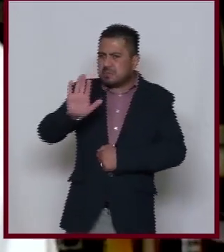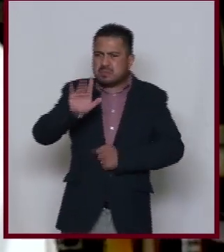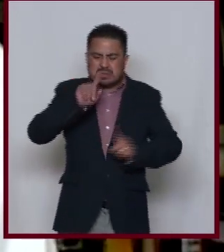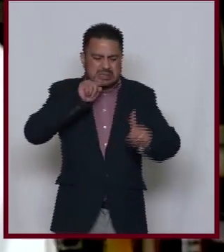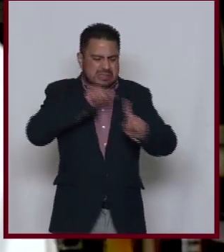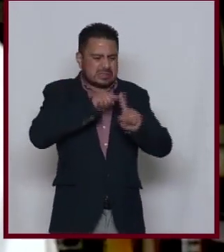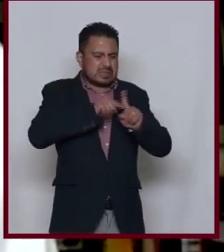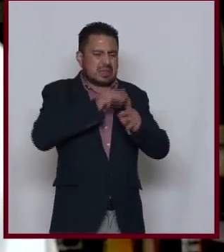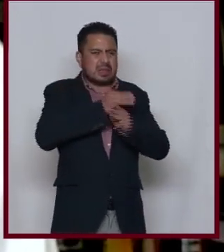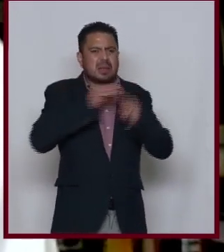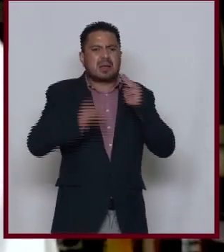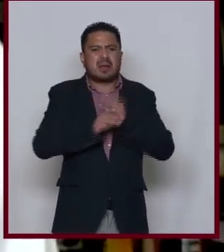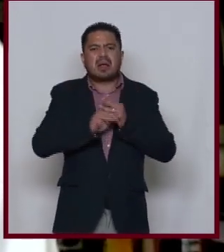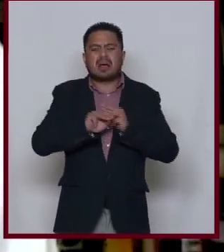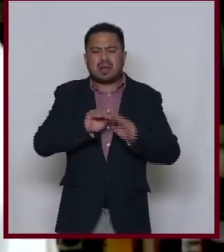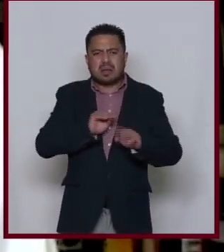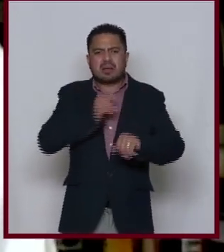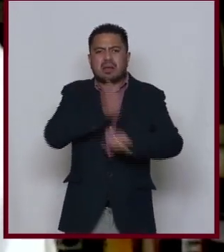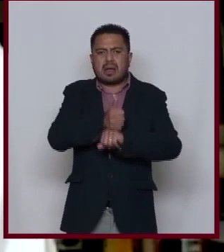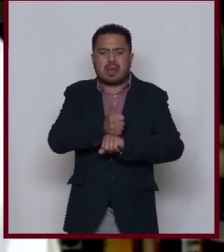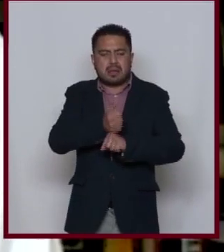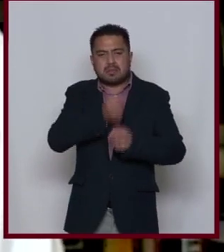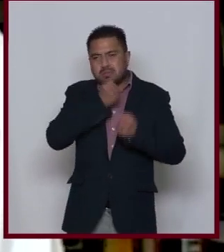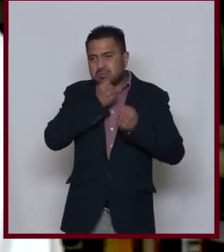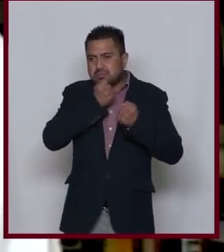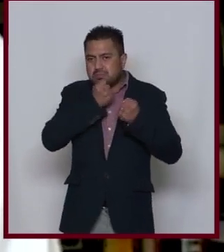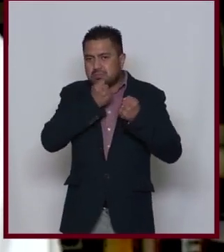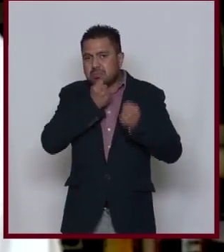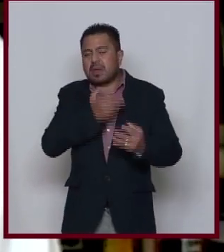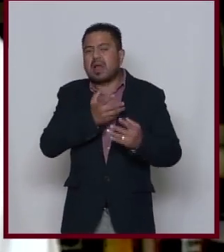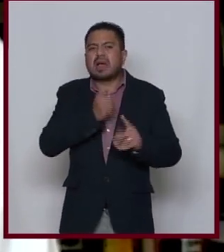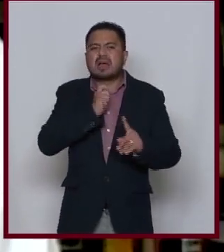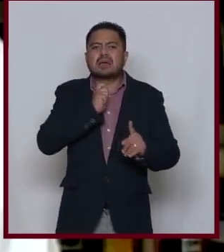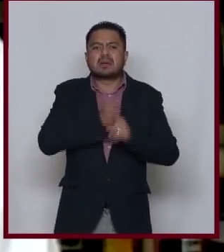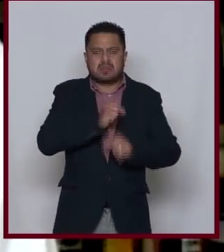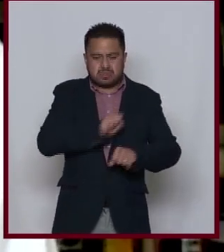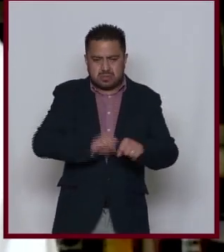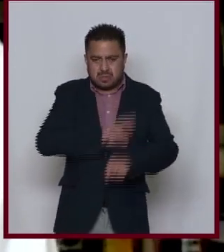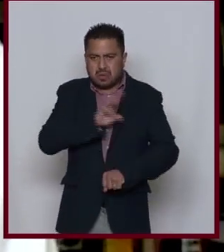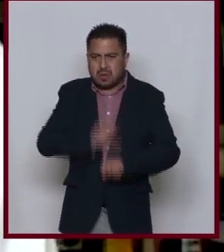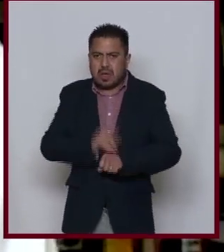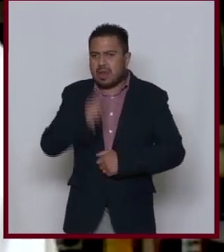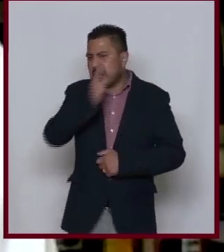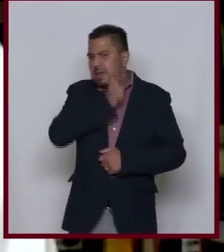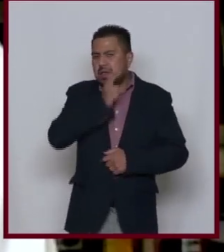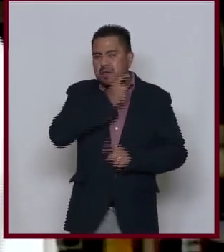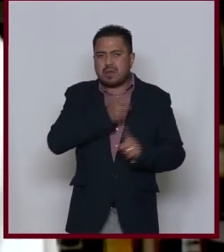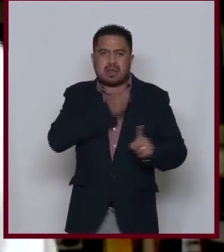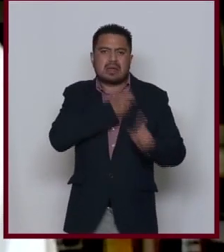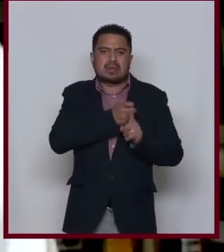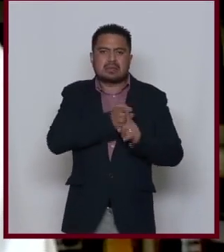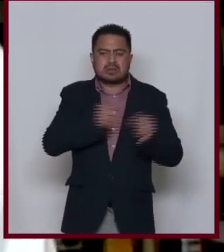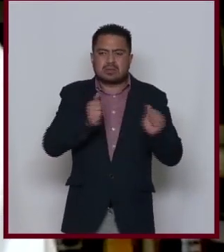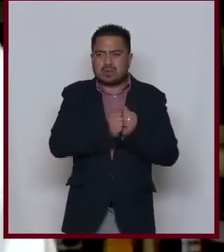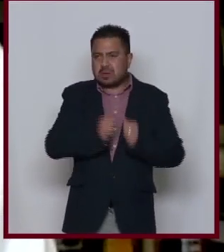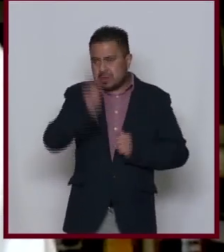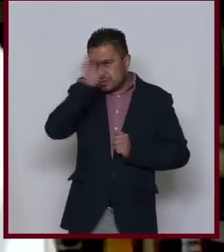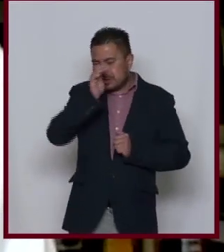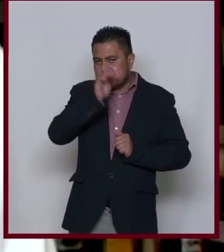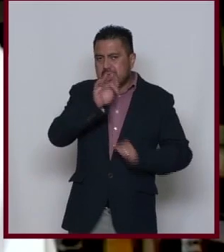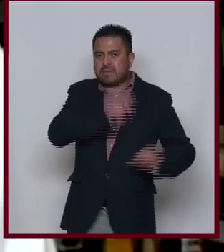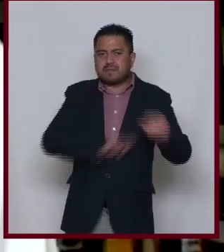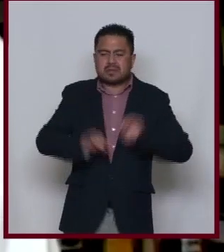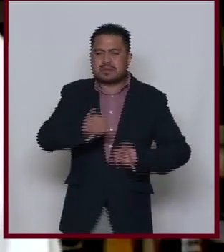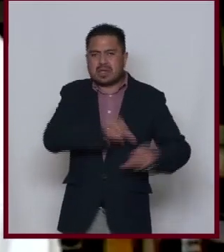una herramienta sensacional que permite ese lenguaje de la ciencia, de la física, de